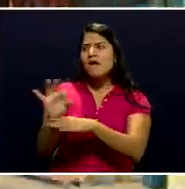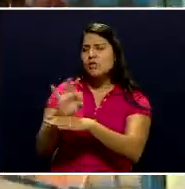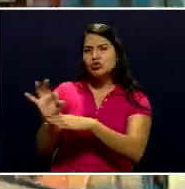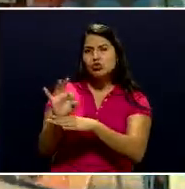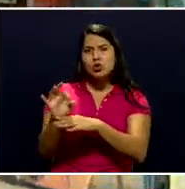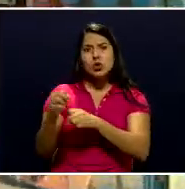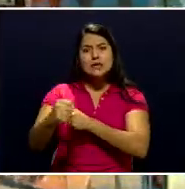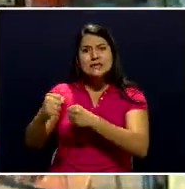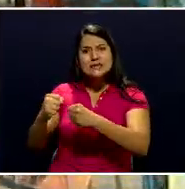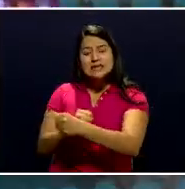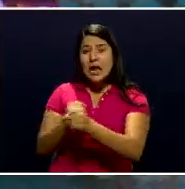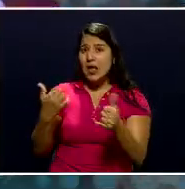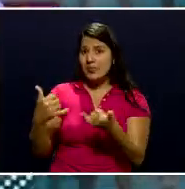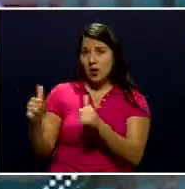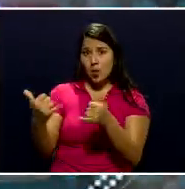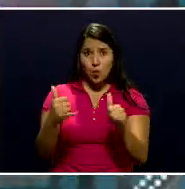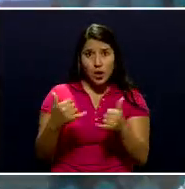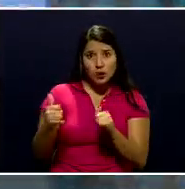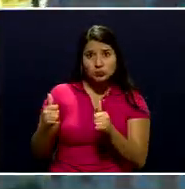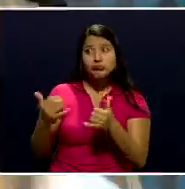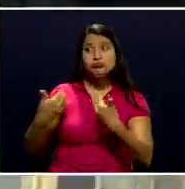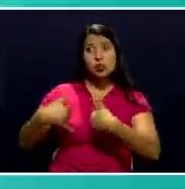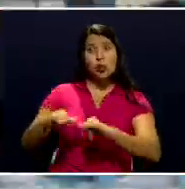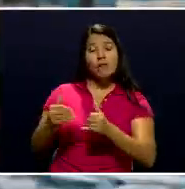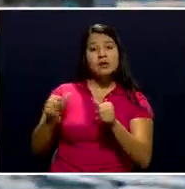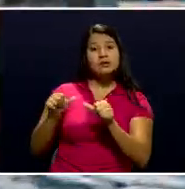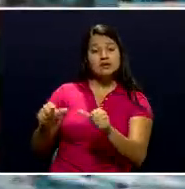ley como casinos y se mantienen abiertos.